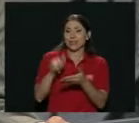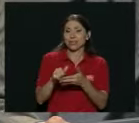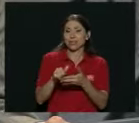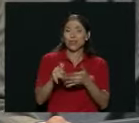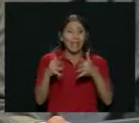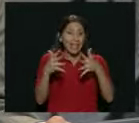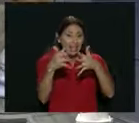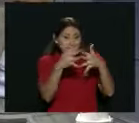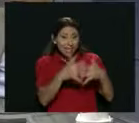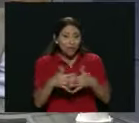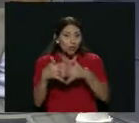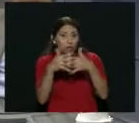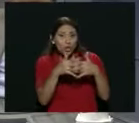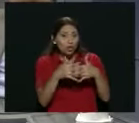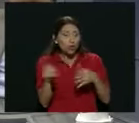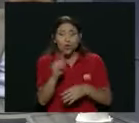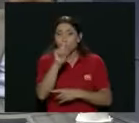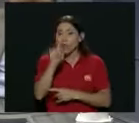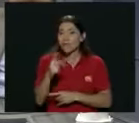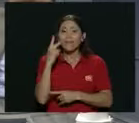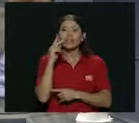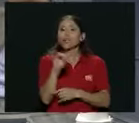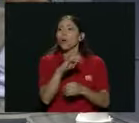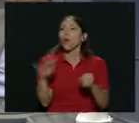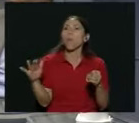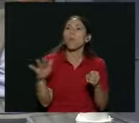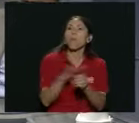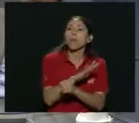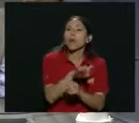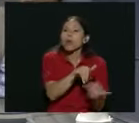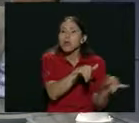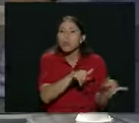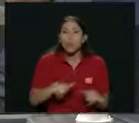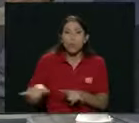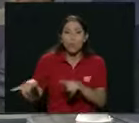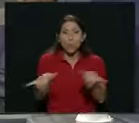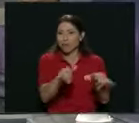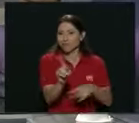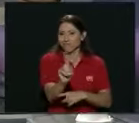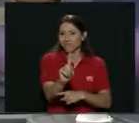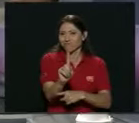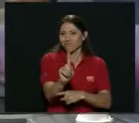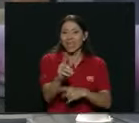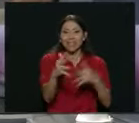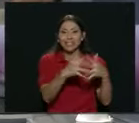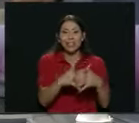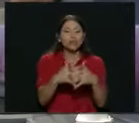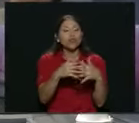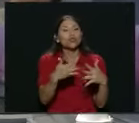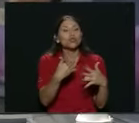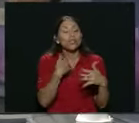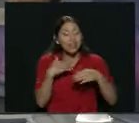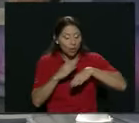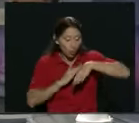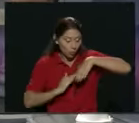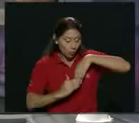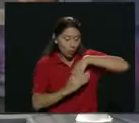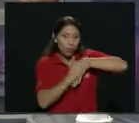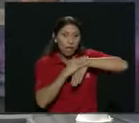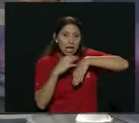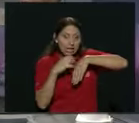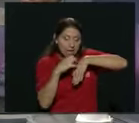no pueden verse como un bloque uniforme. Los Estados Unidos tienen regiones y dentro de las regiones hay subregiones y entonces hay que hacer